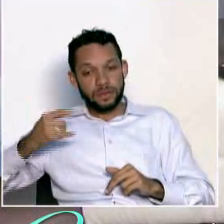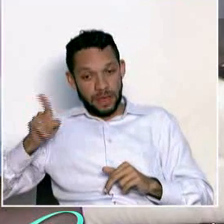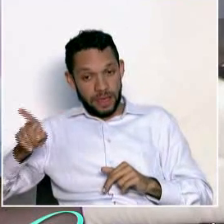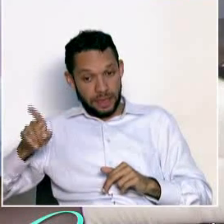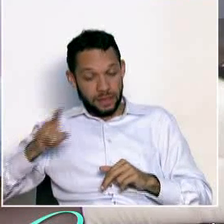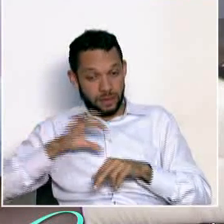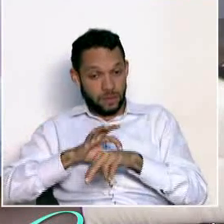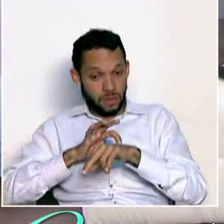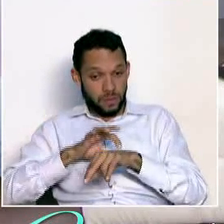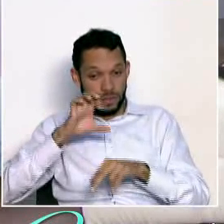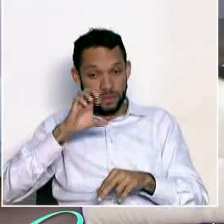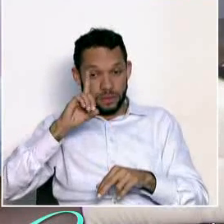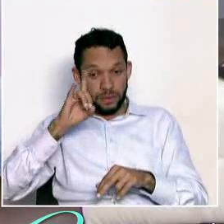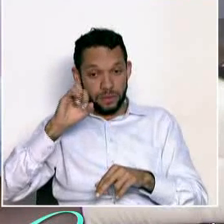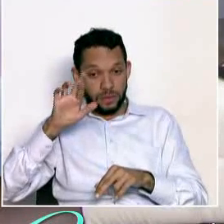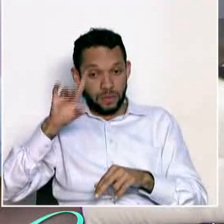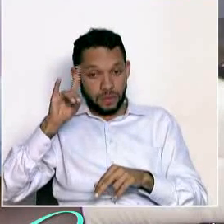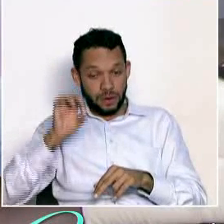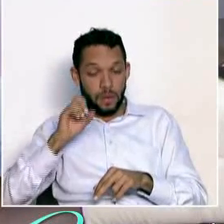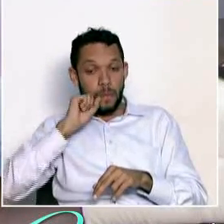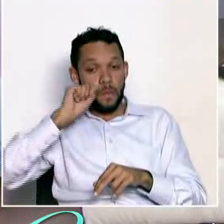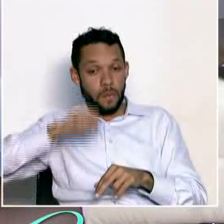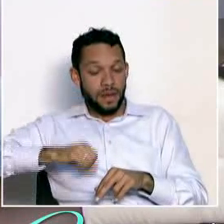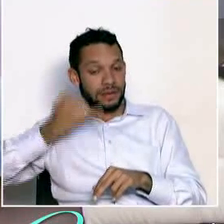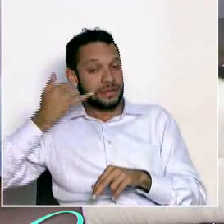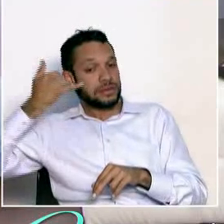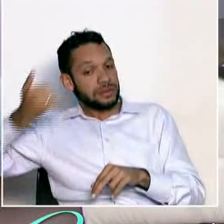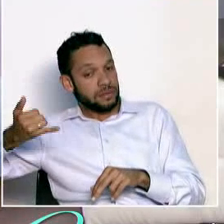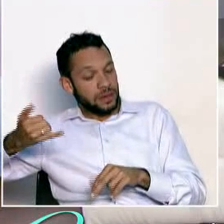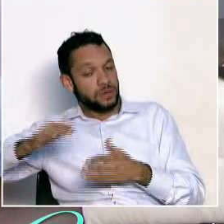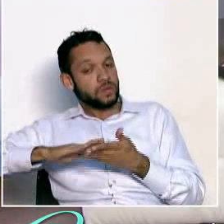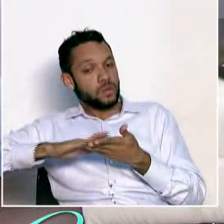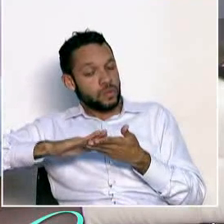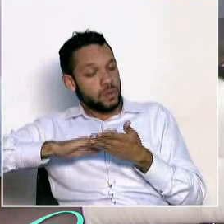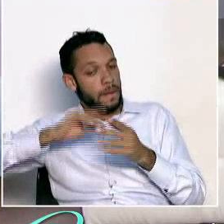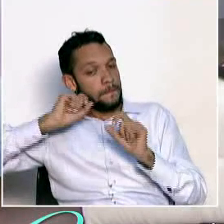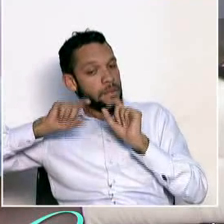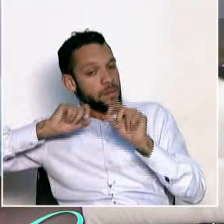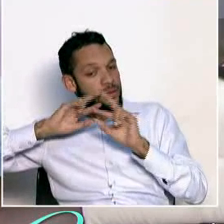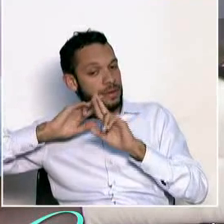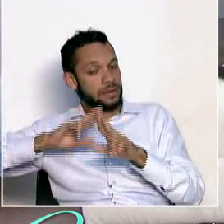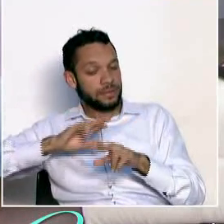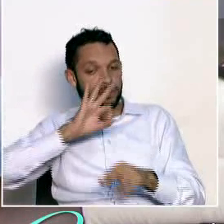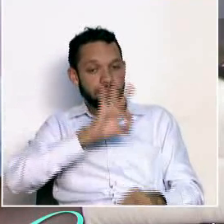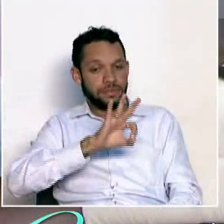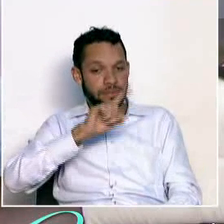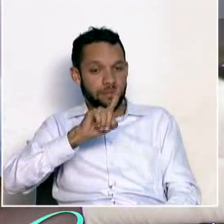doctor Eduardo Henao para que ustedes puedan resolver todas estas inquietudes. Es el